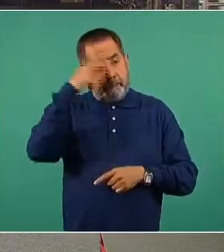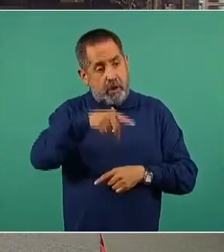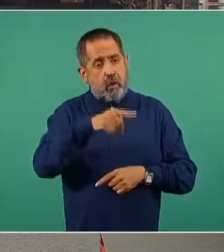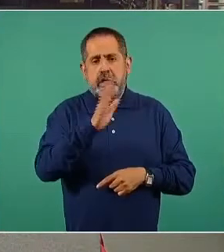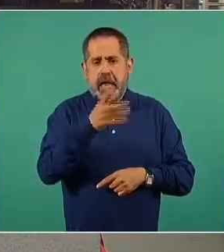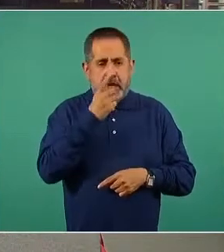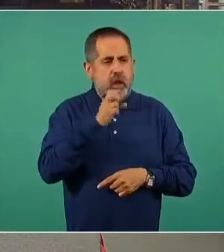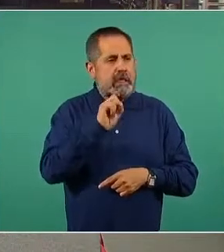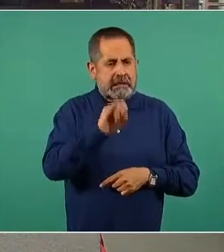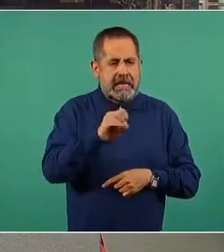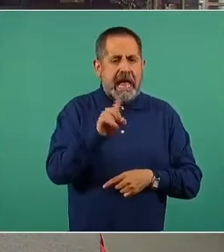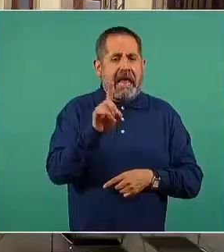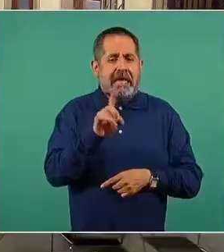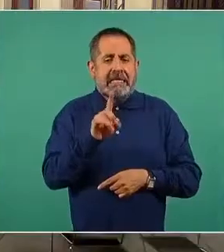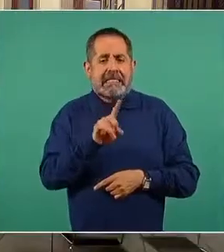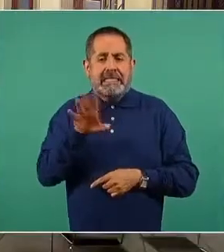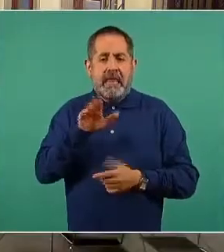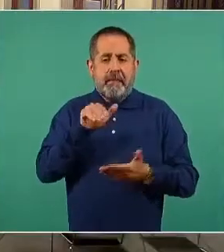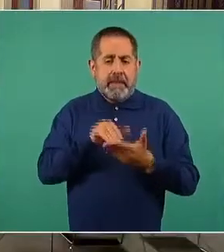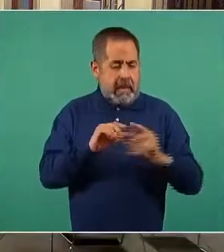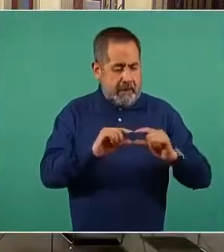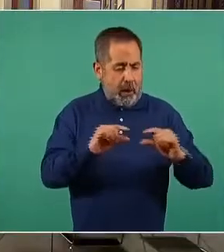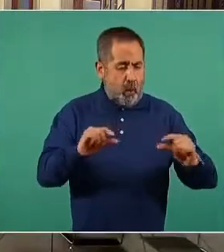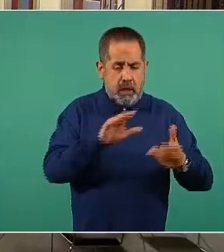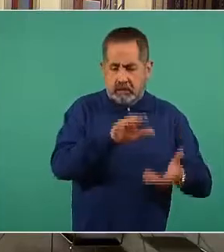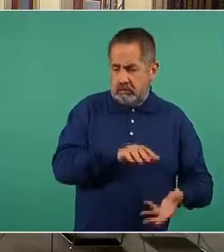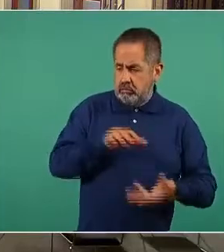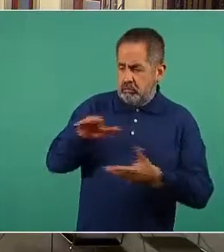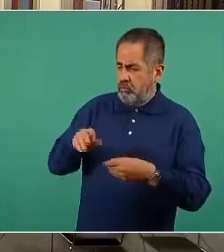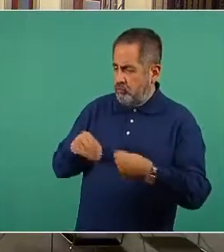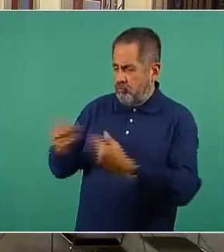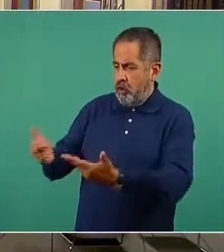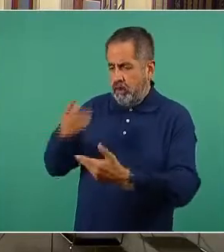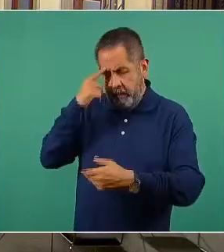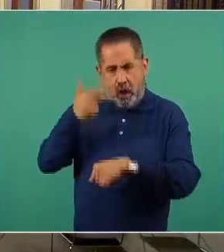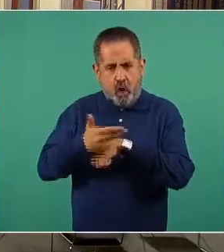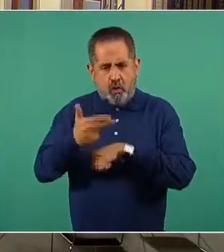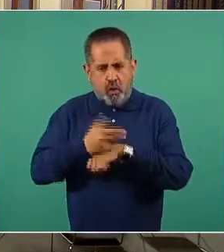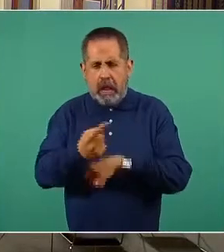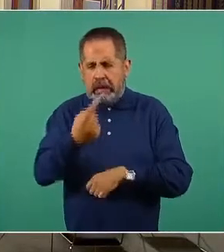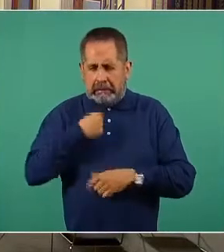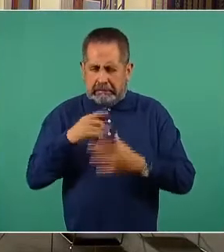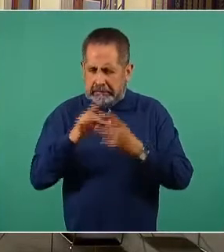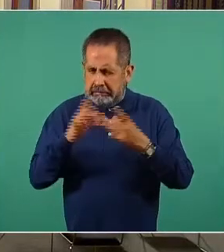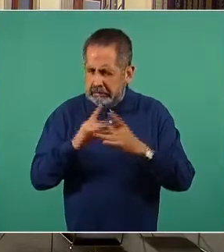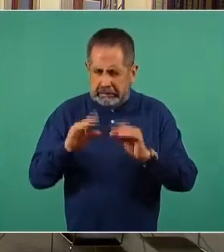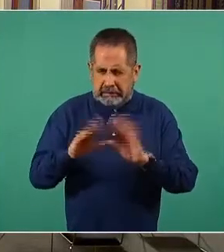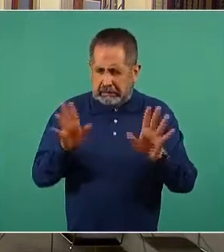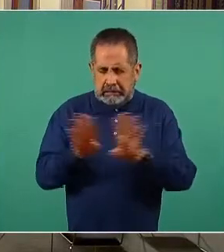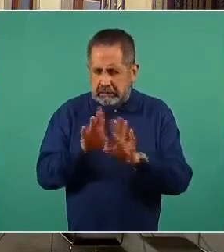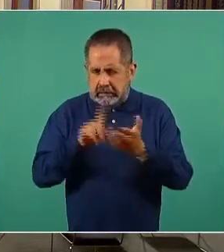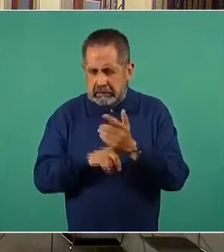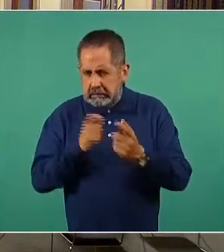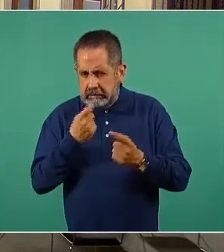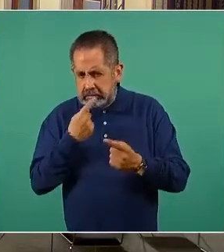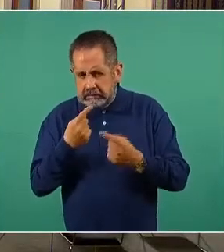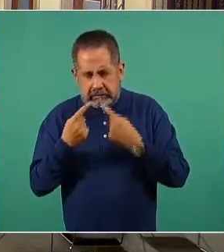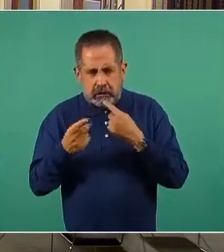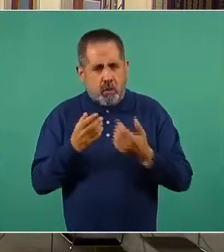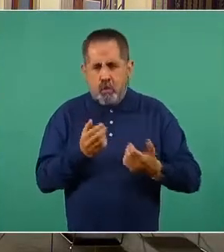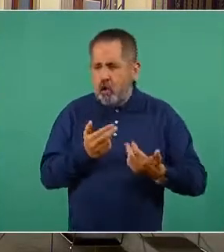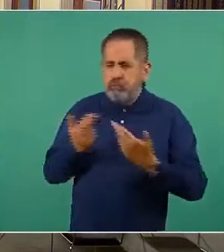envío de 100,000 vacunas contra el COVID-19 para este país centroamericano. ¿Podría profundizar un poquito más en esta